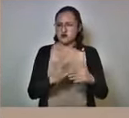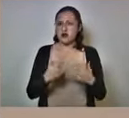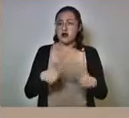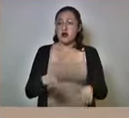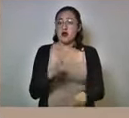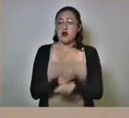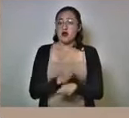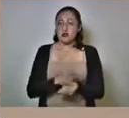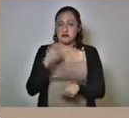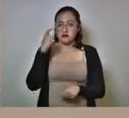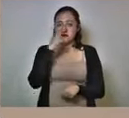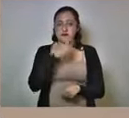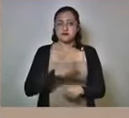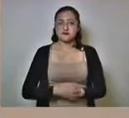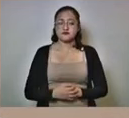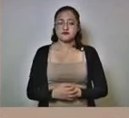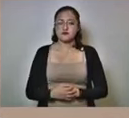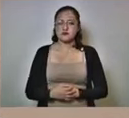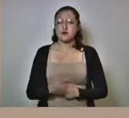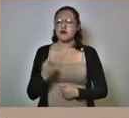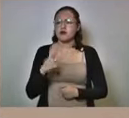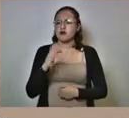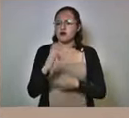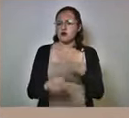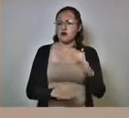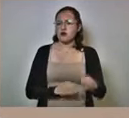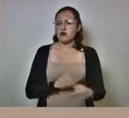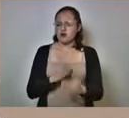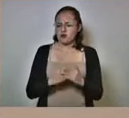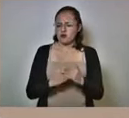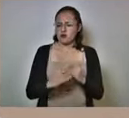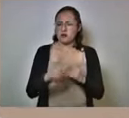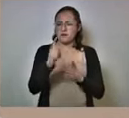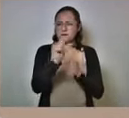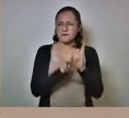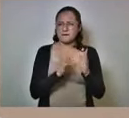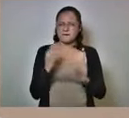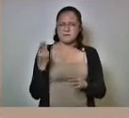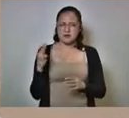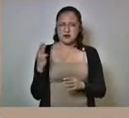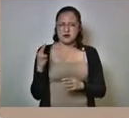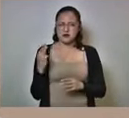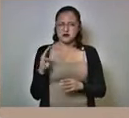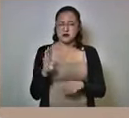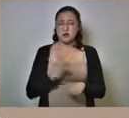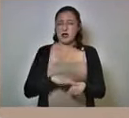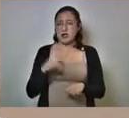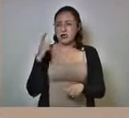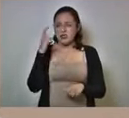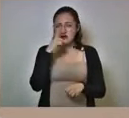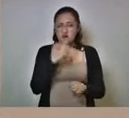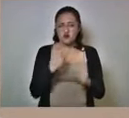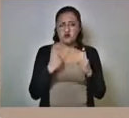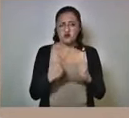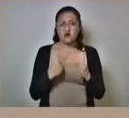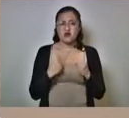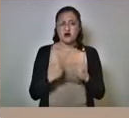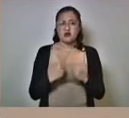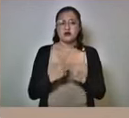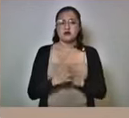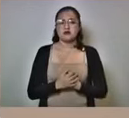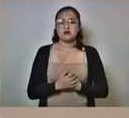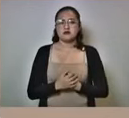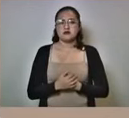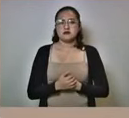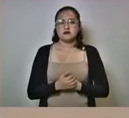complicado. Pero todo mayo iba a ser el momento más complicado. ¿Sí? Todo mayo